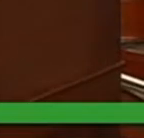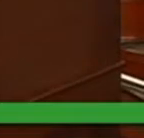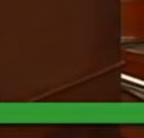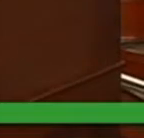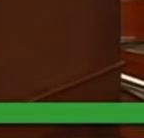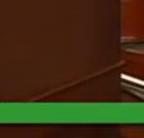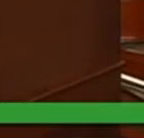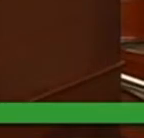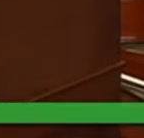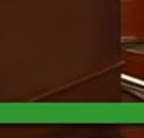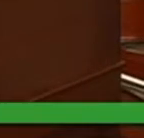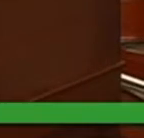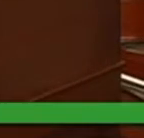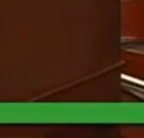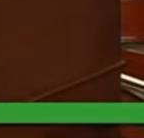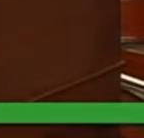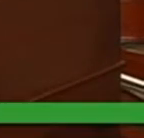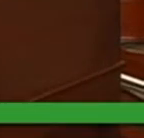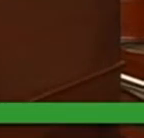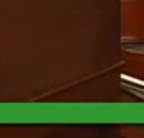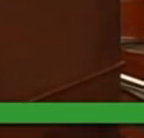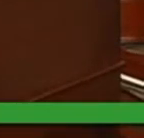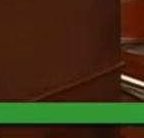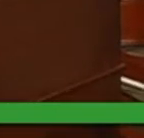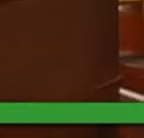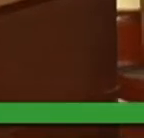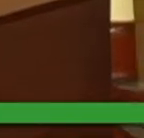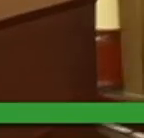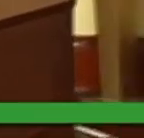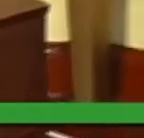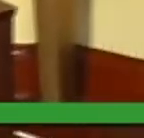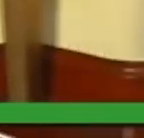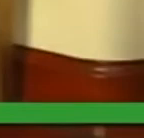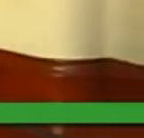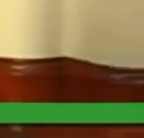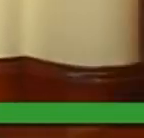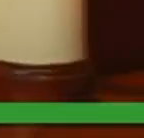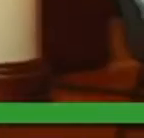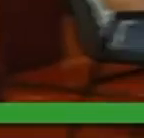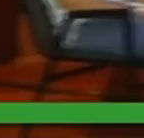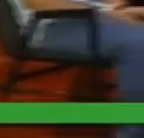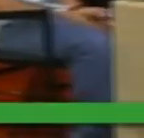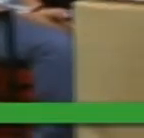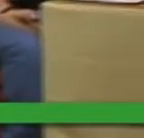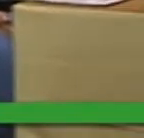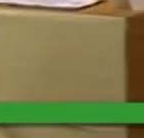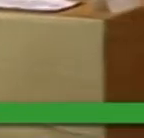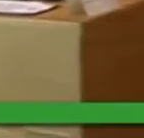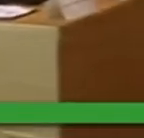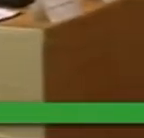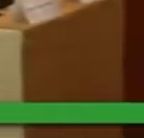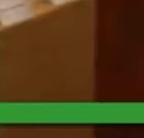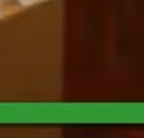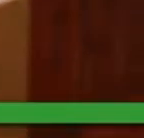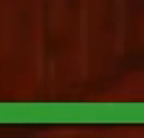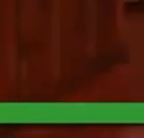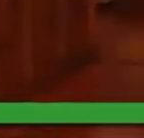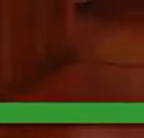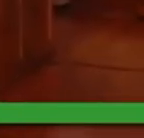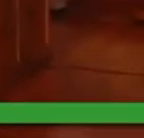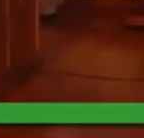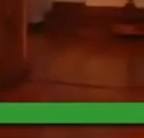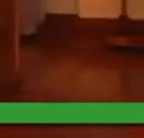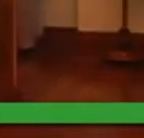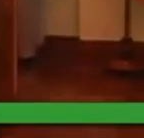A ver, este cambio normativo que empezó en diciembre del año 2016 y ha continuado durante el 2017.